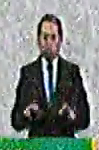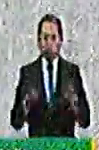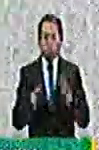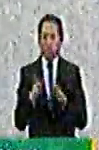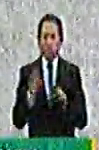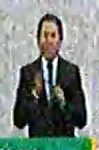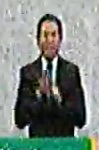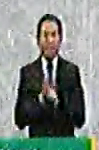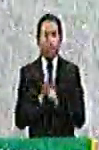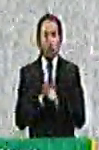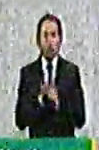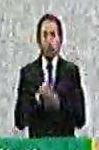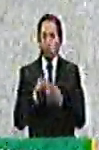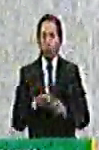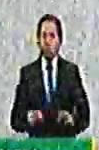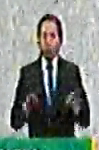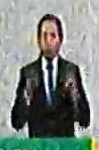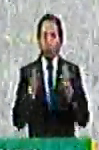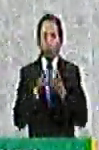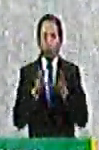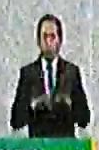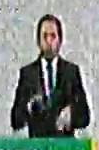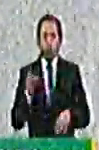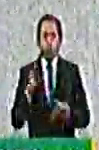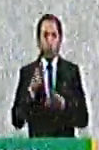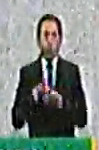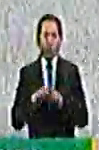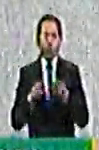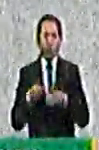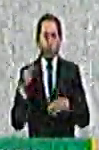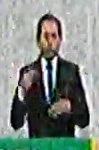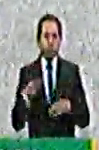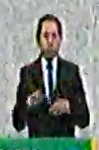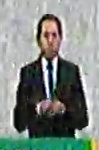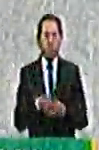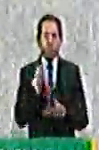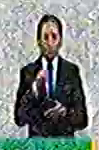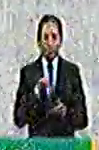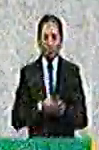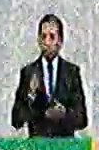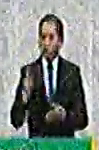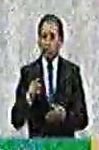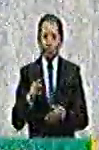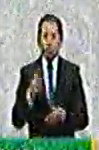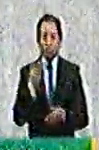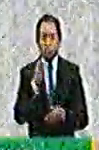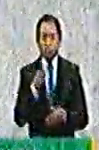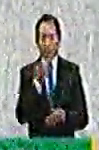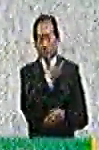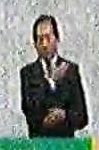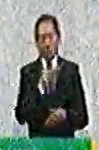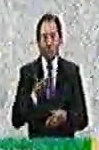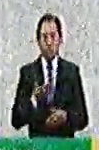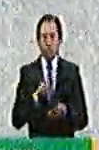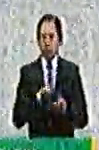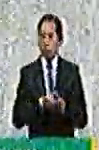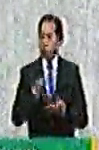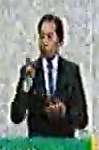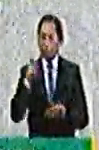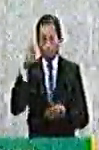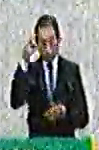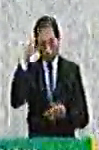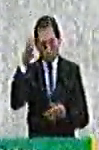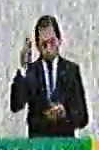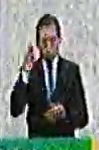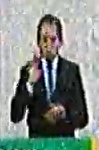simbólico e importante en la historia de nuestro país. Ya lo decía el presidente en ejercicio Álvaro García Linera, que esta noche viaja a México,